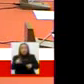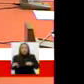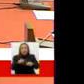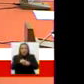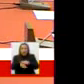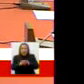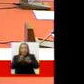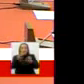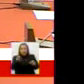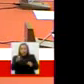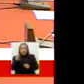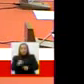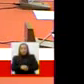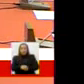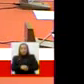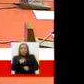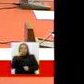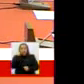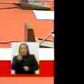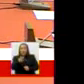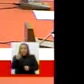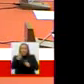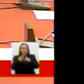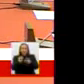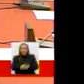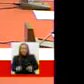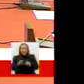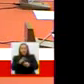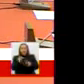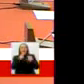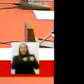en el Pleno. Es por eso es que la función más importante es la de representación.